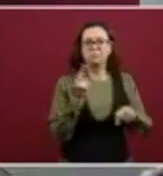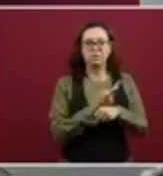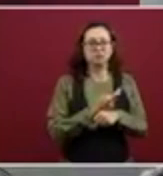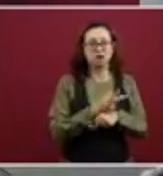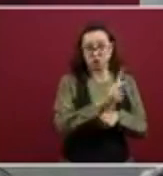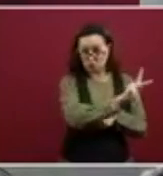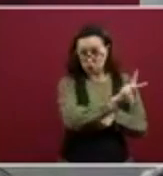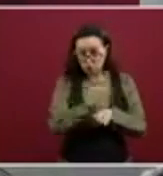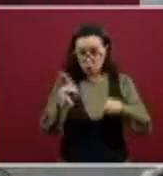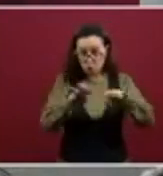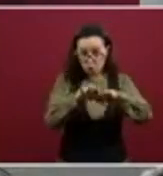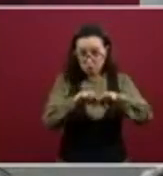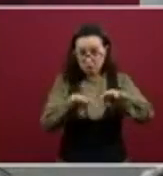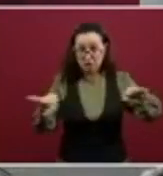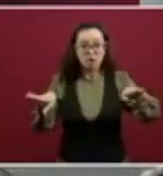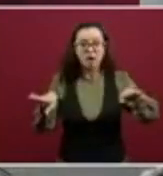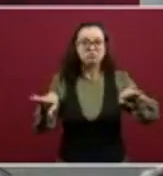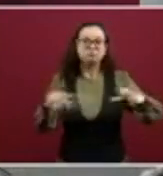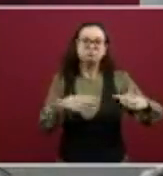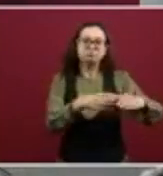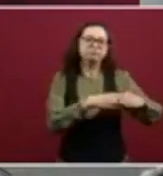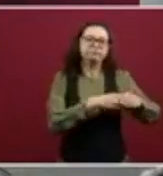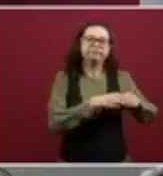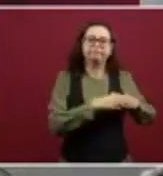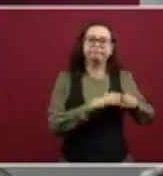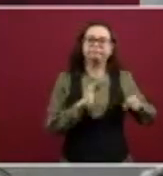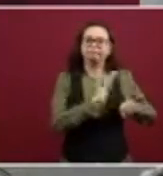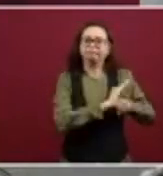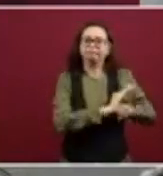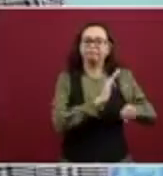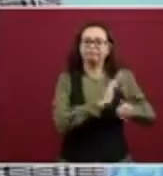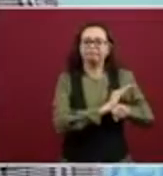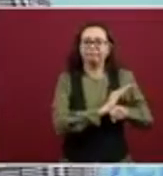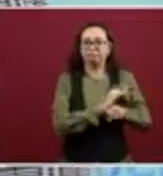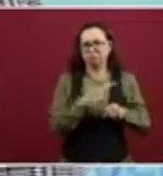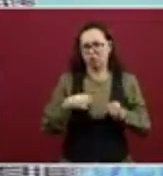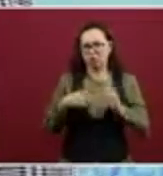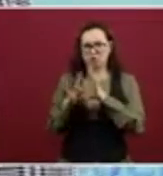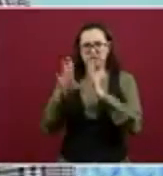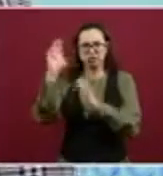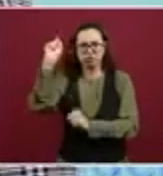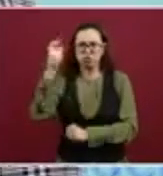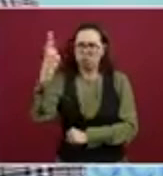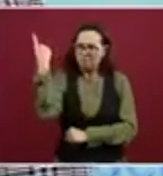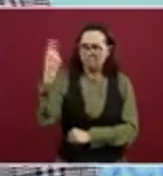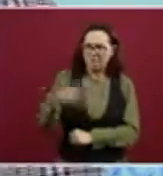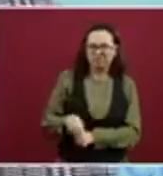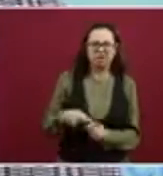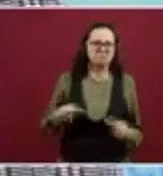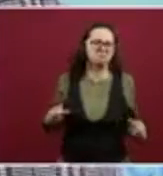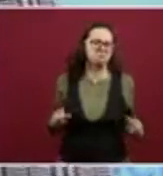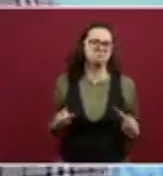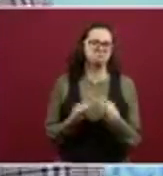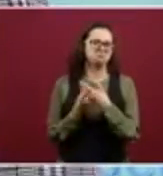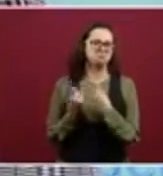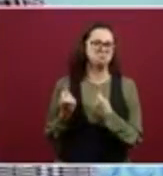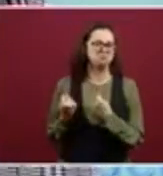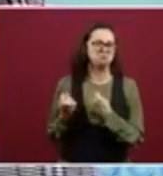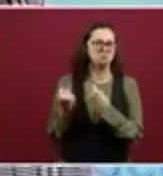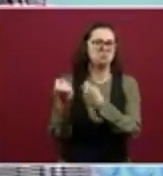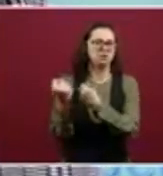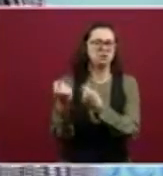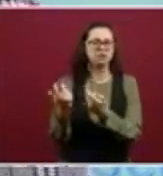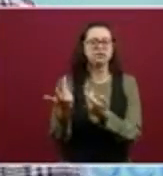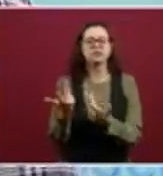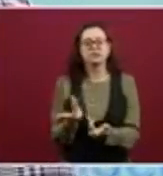quizá ya no es obligación de todos los mexicanos contribuir al gasto público, como manda la Constitución en el artículo 31, fracción cuarta.